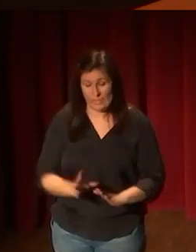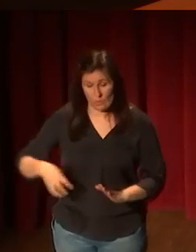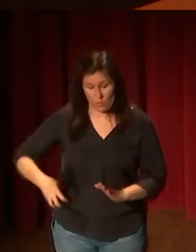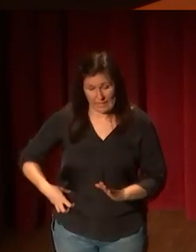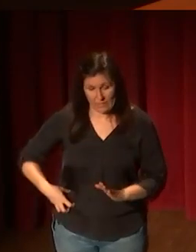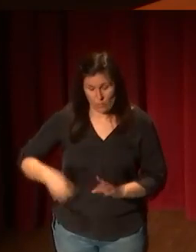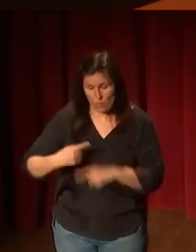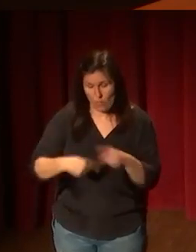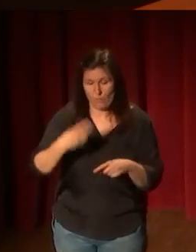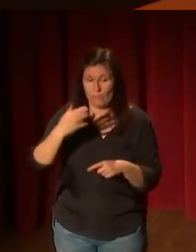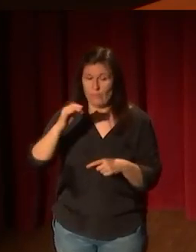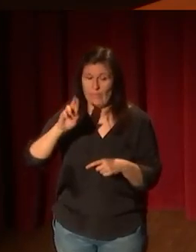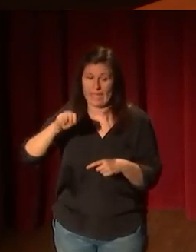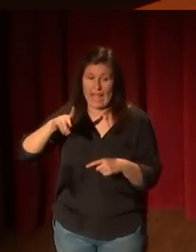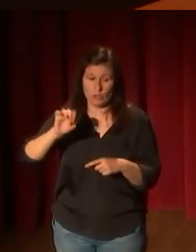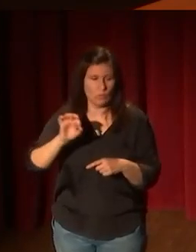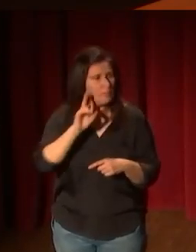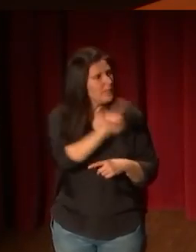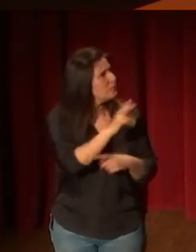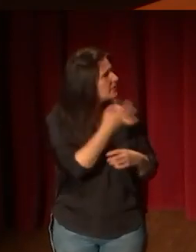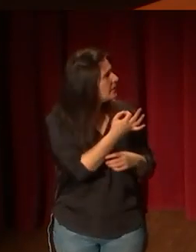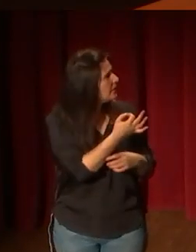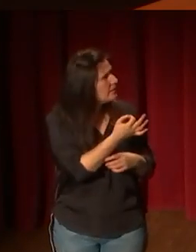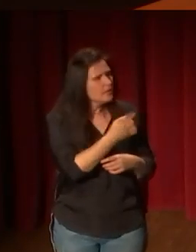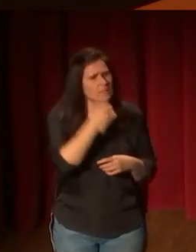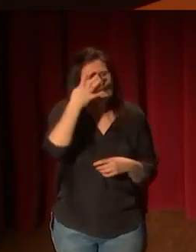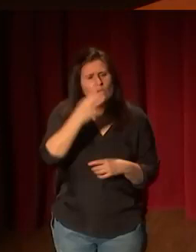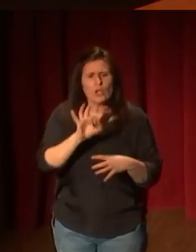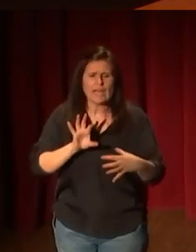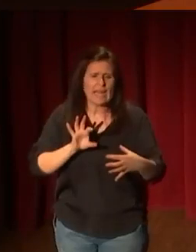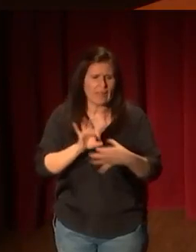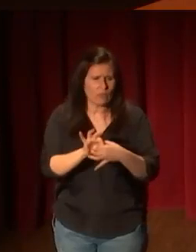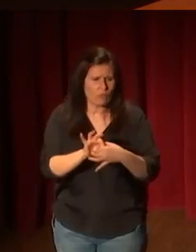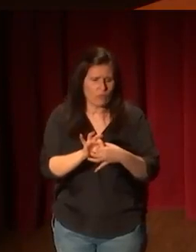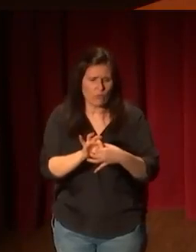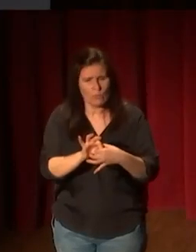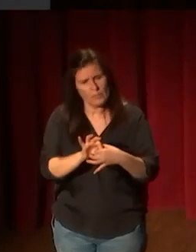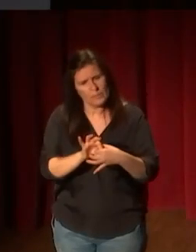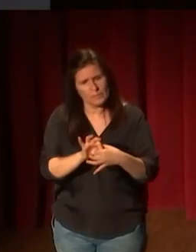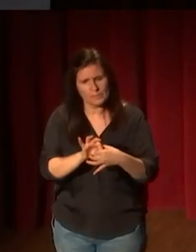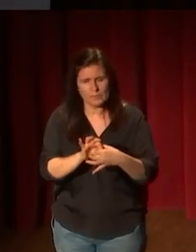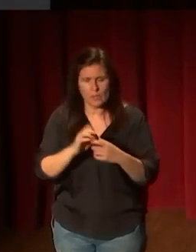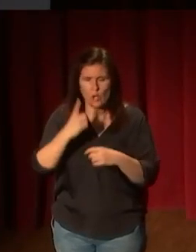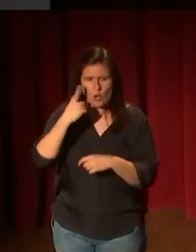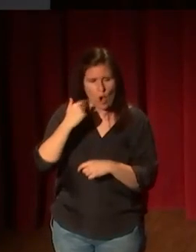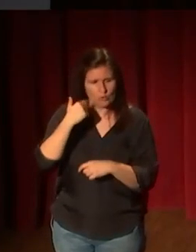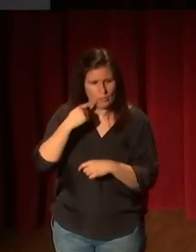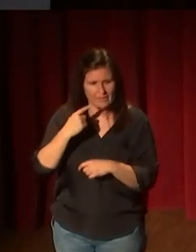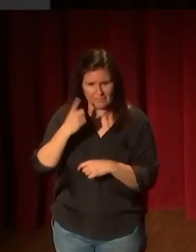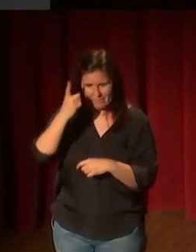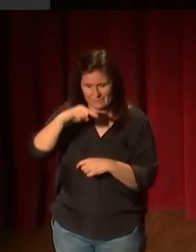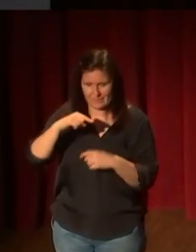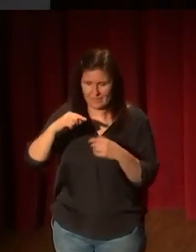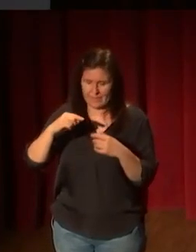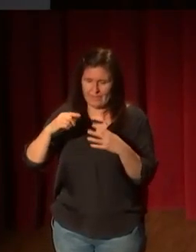lo que vemos aquí es bueno yo creo que tiene que ver mucho con esa costumbre de los belenes del belén